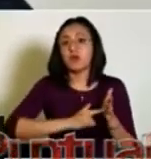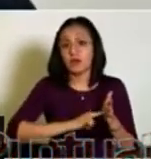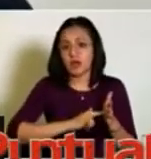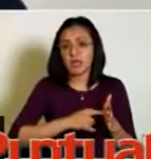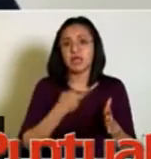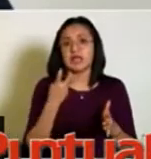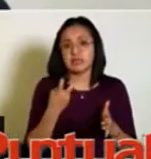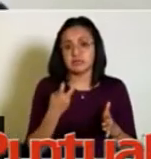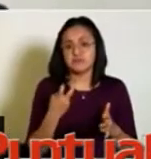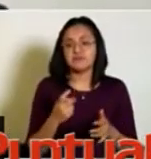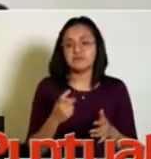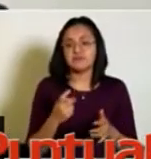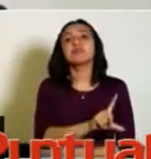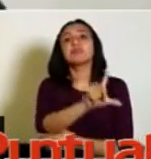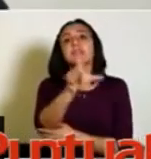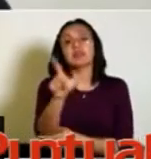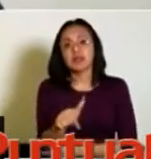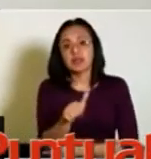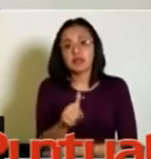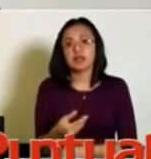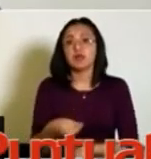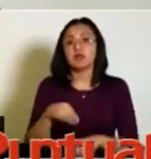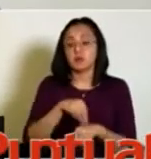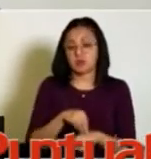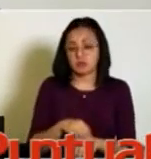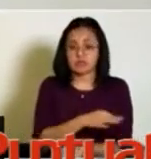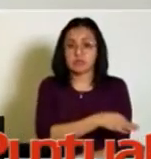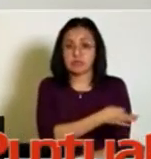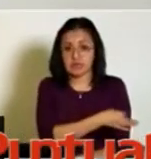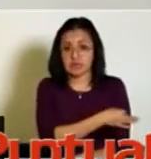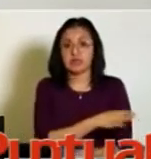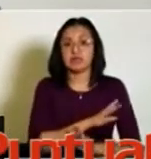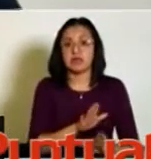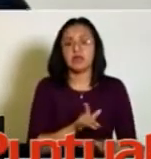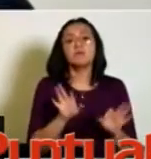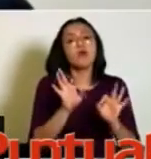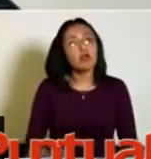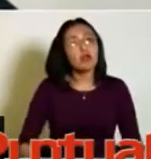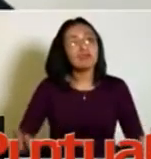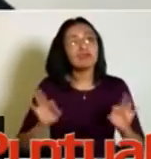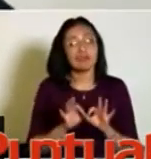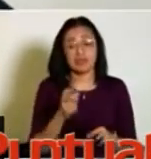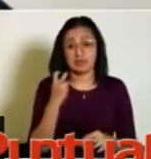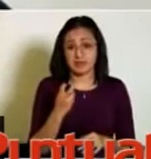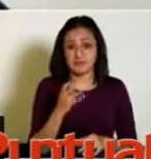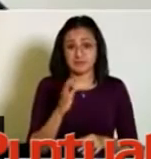específico. Posterior a que se aplique la vacuna, muy importante, tiene que ser